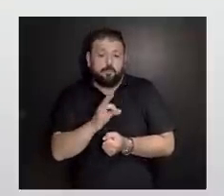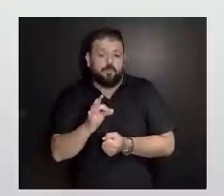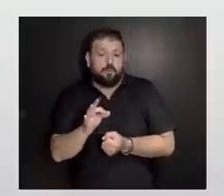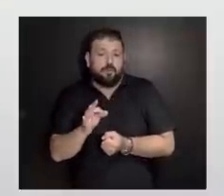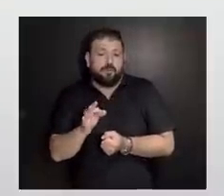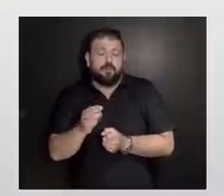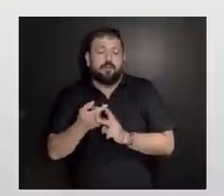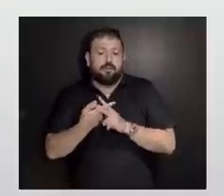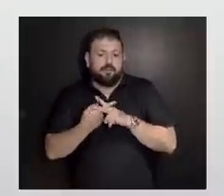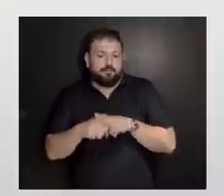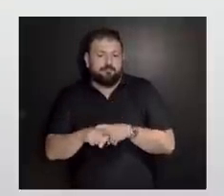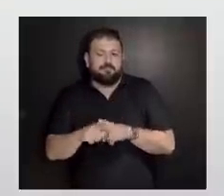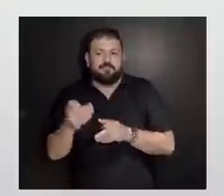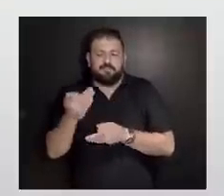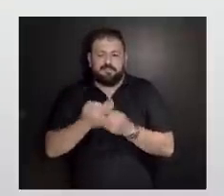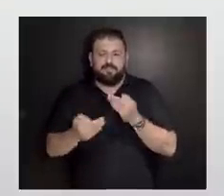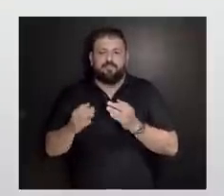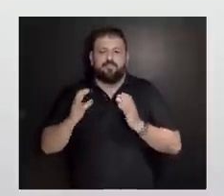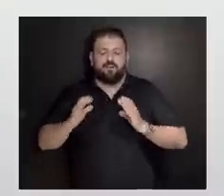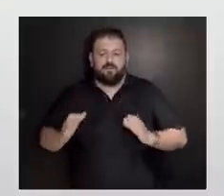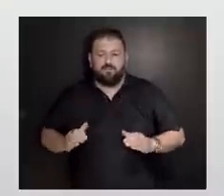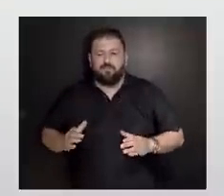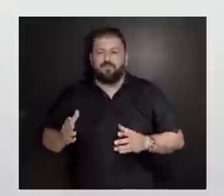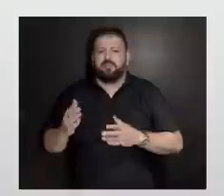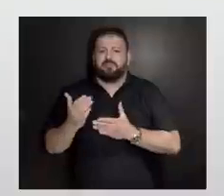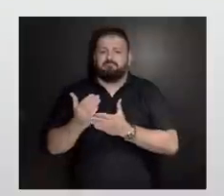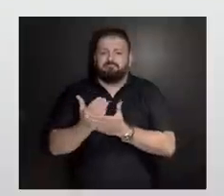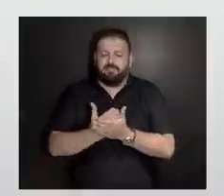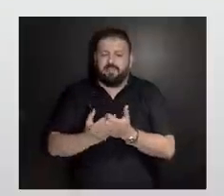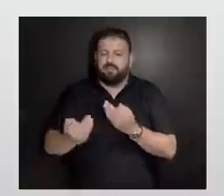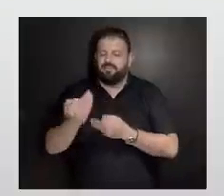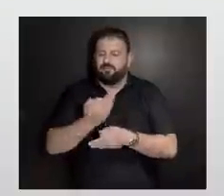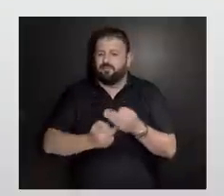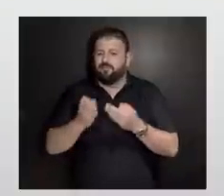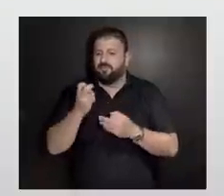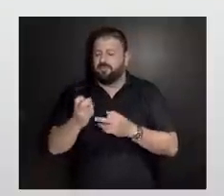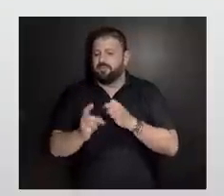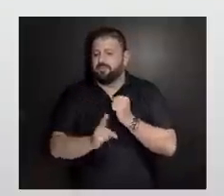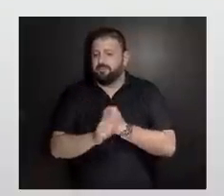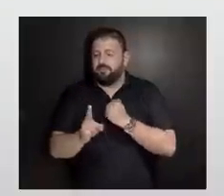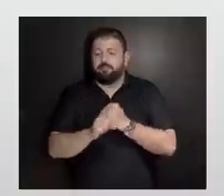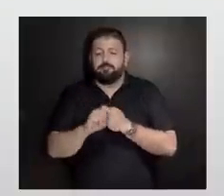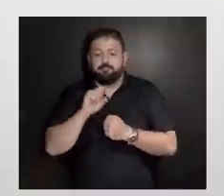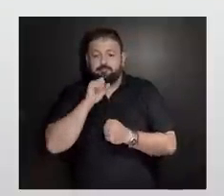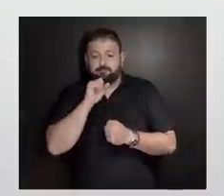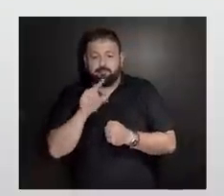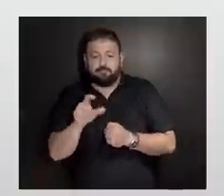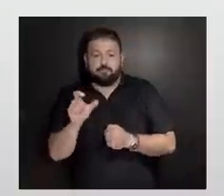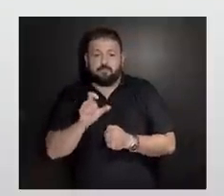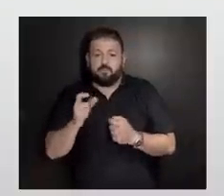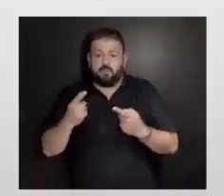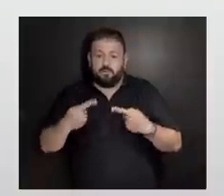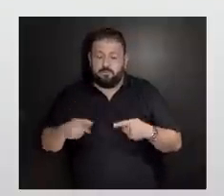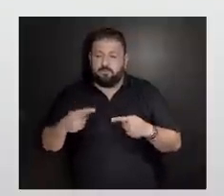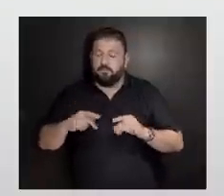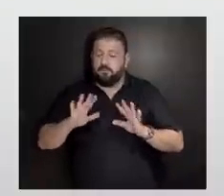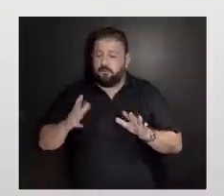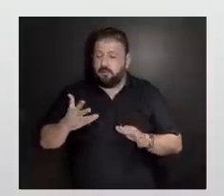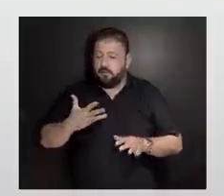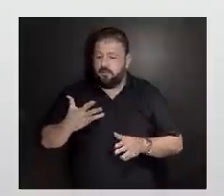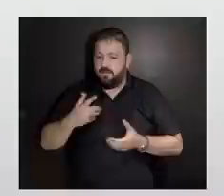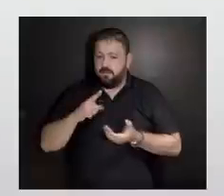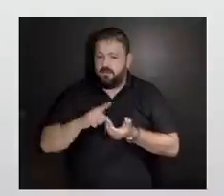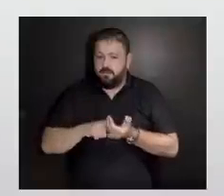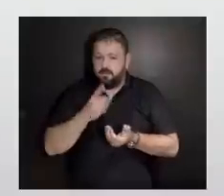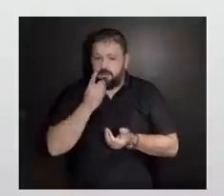va a incrementar el desgaste pues en el músculo, en el hueso. También, por ejemplo, las personas que viven con diabetes tienen que tener